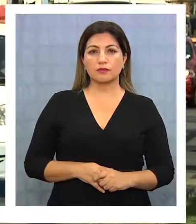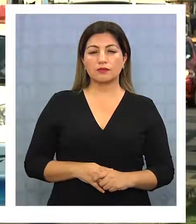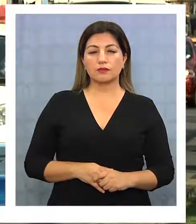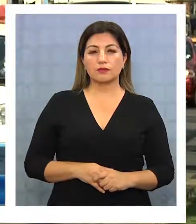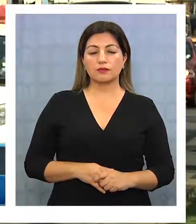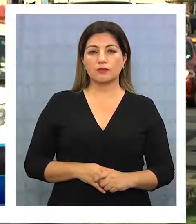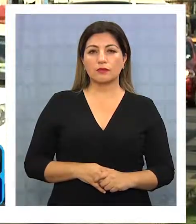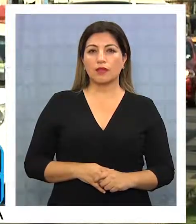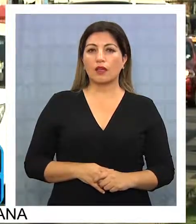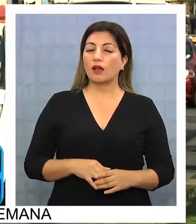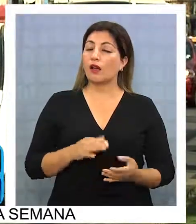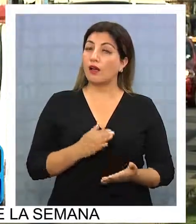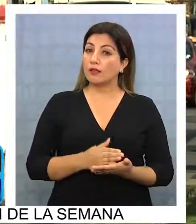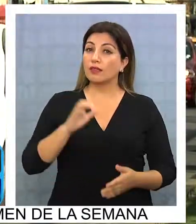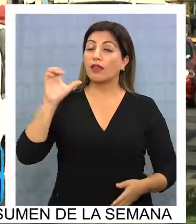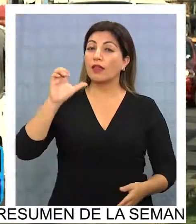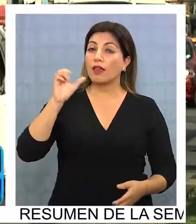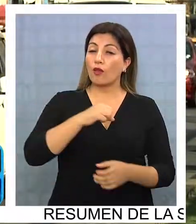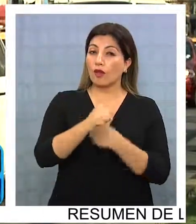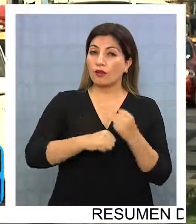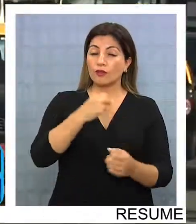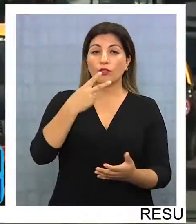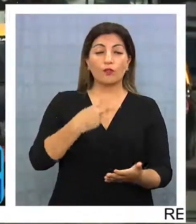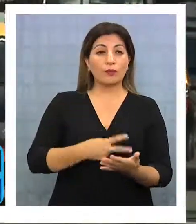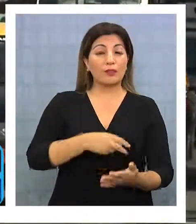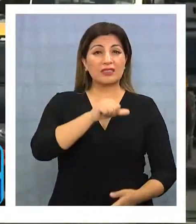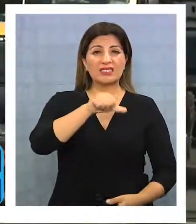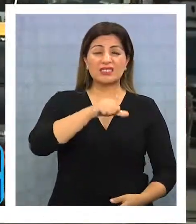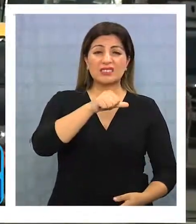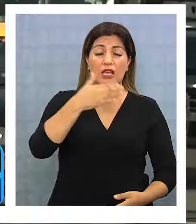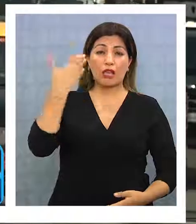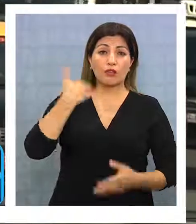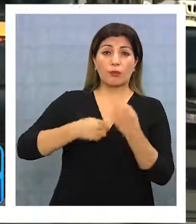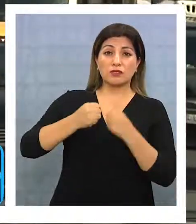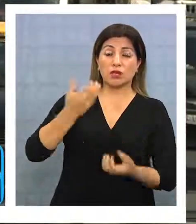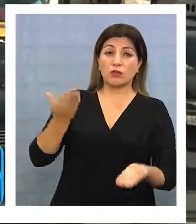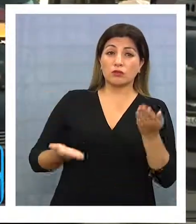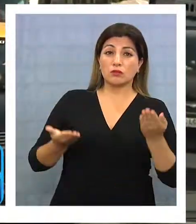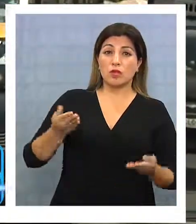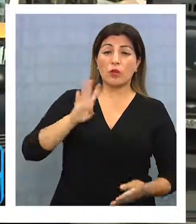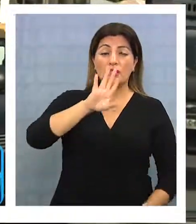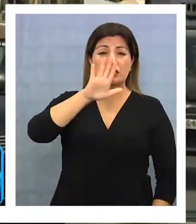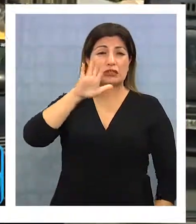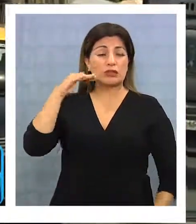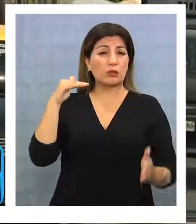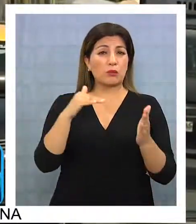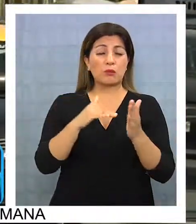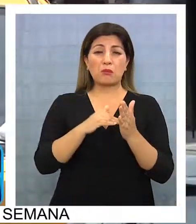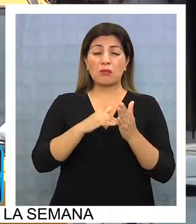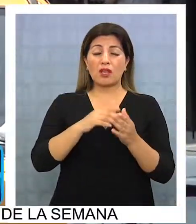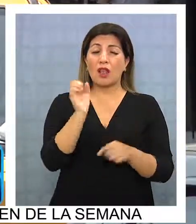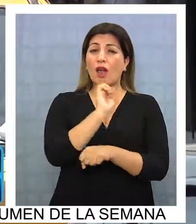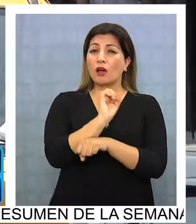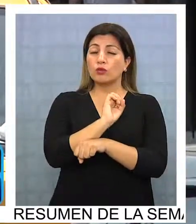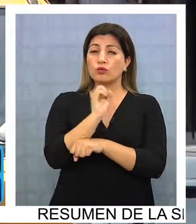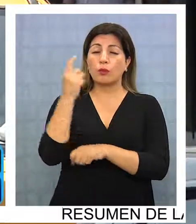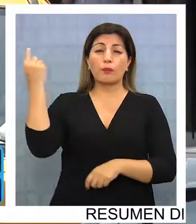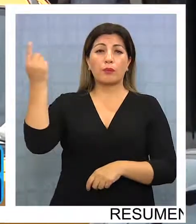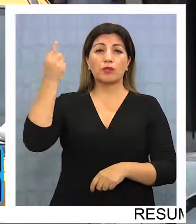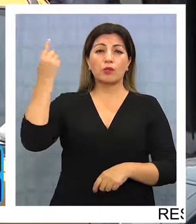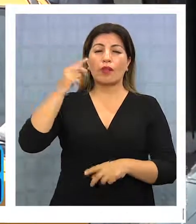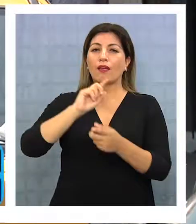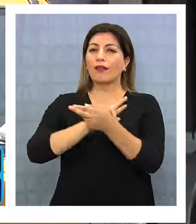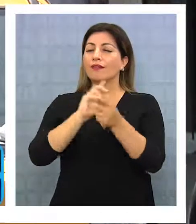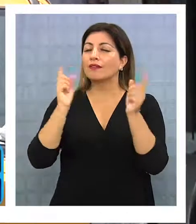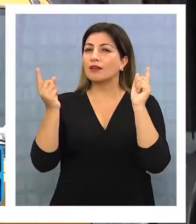A esta altura de enero del 2016, se conocía que 45.000 vehículos particulares debían renovar sus permisos de